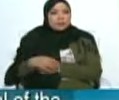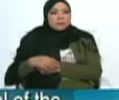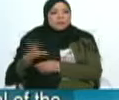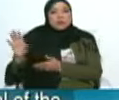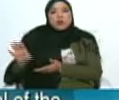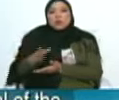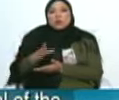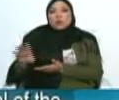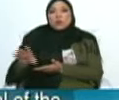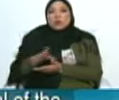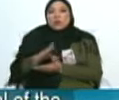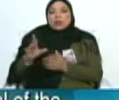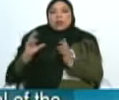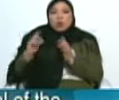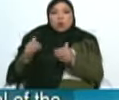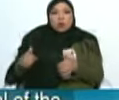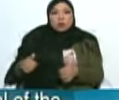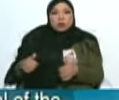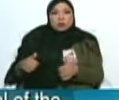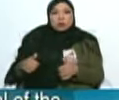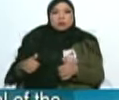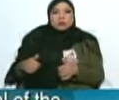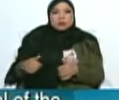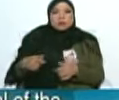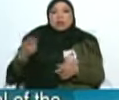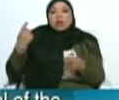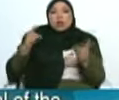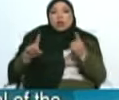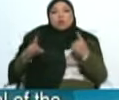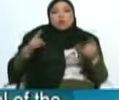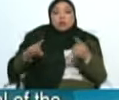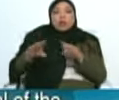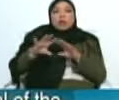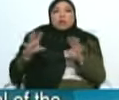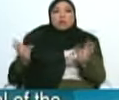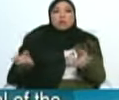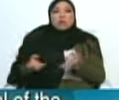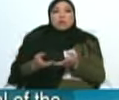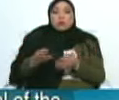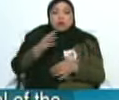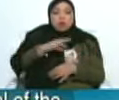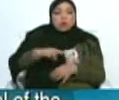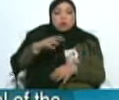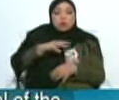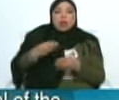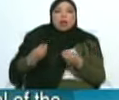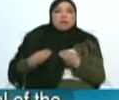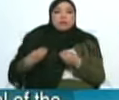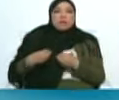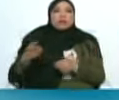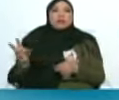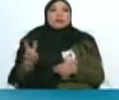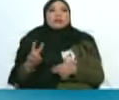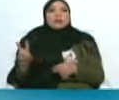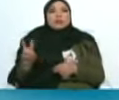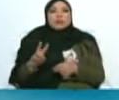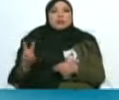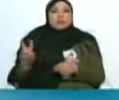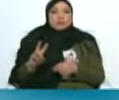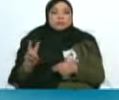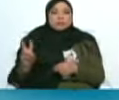concierto inaugural del Gran festival Mundial de la gran misión viva Venezuela mi Patria